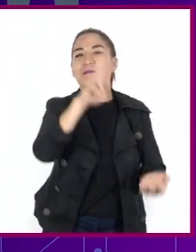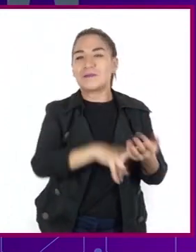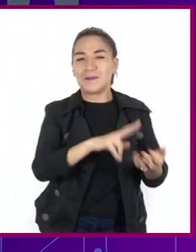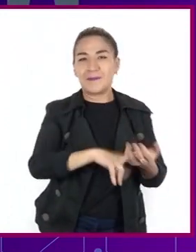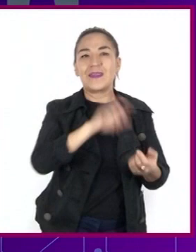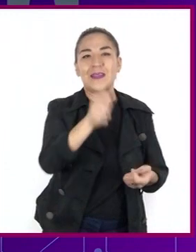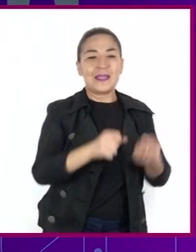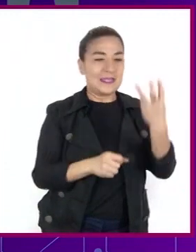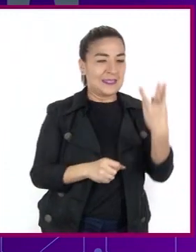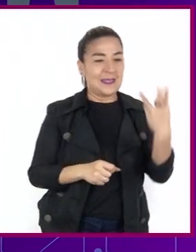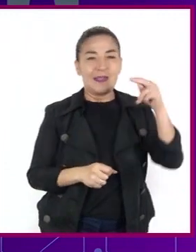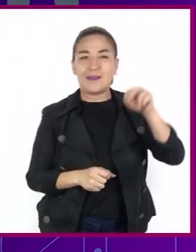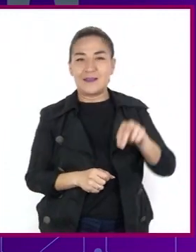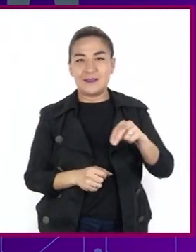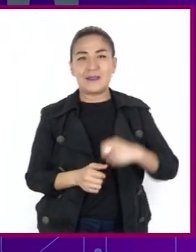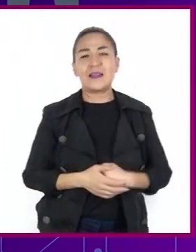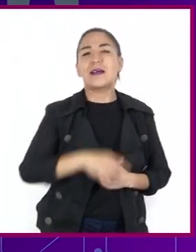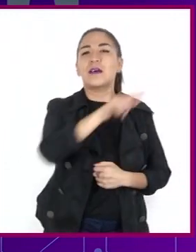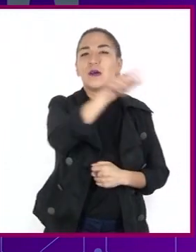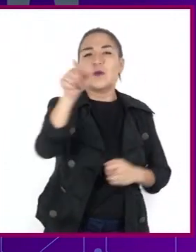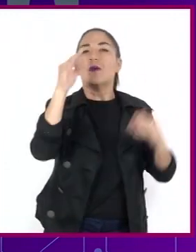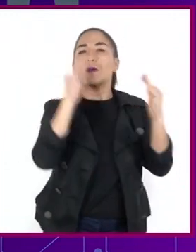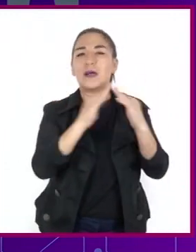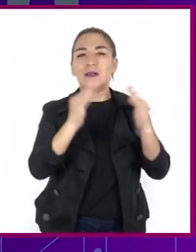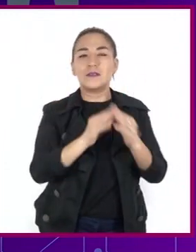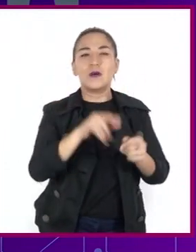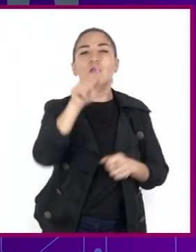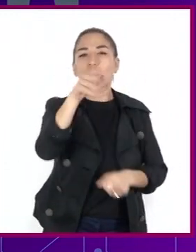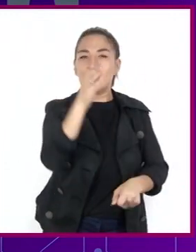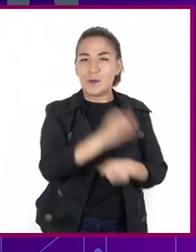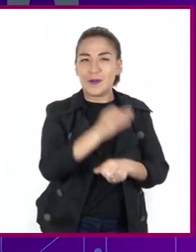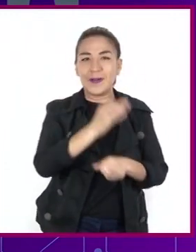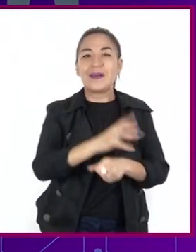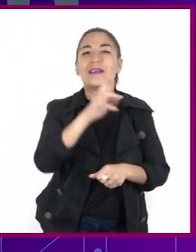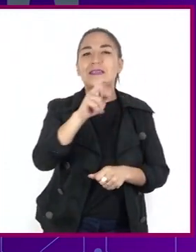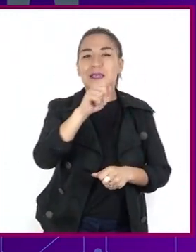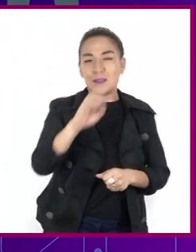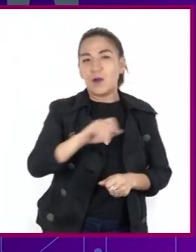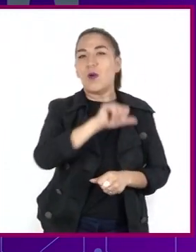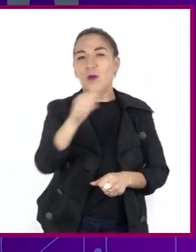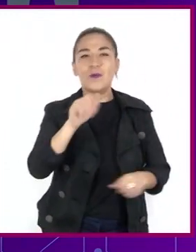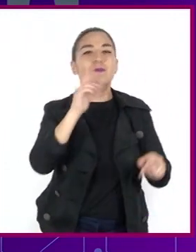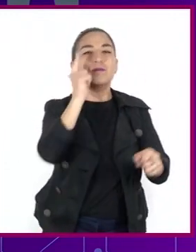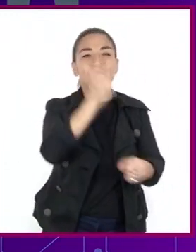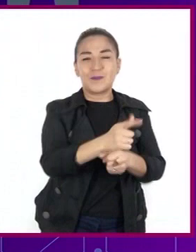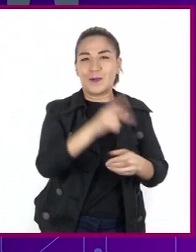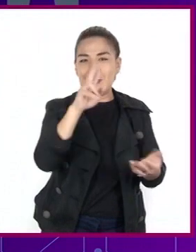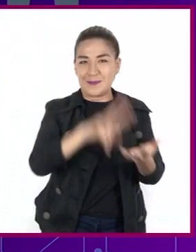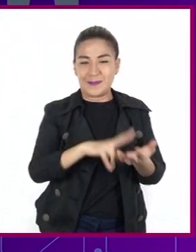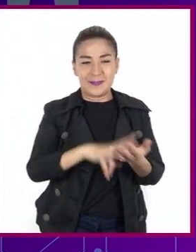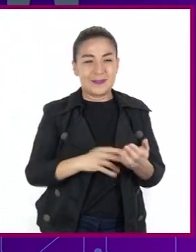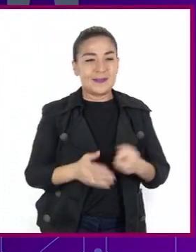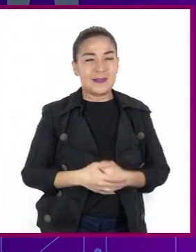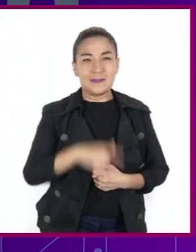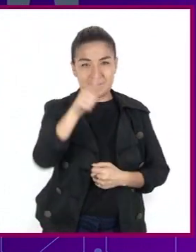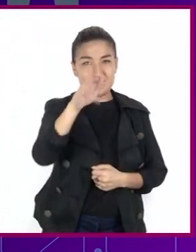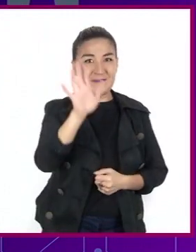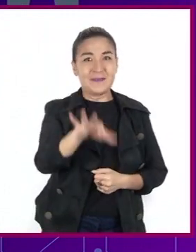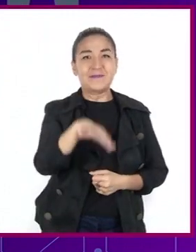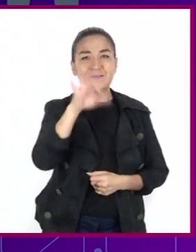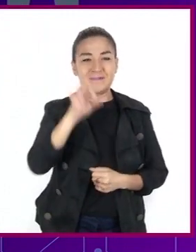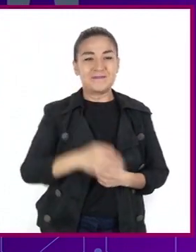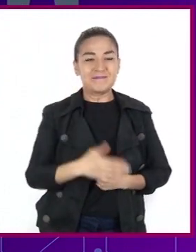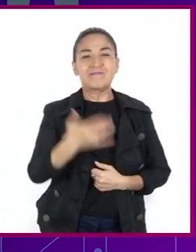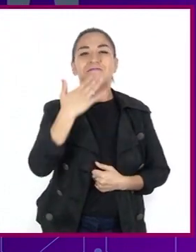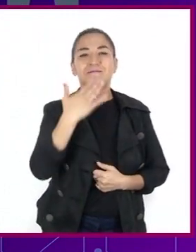equivalente a 3n. Allá en casa, los reto a que encuentren otra expresión algebraica equivalente. ¿Ya la encontraron?